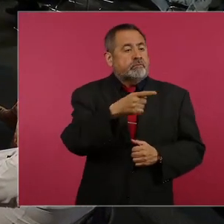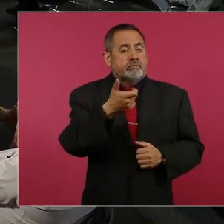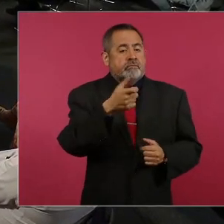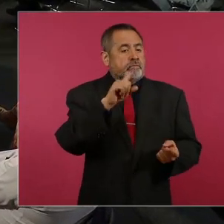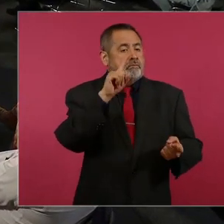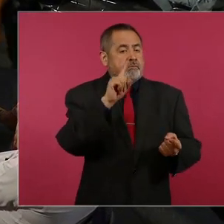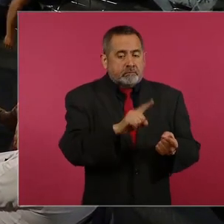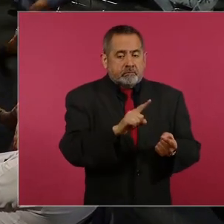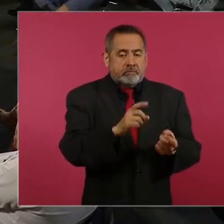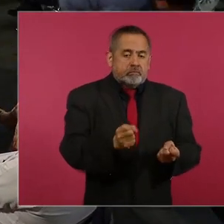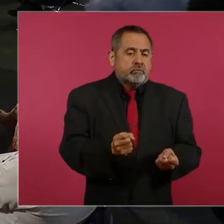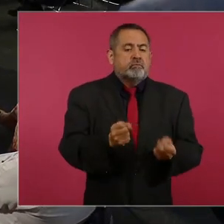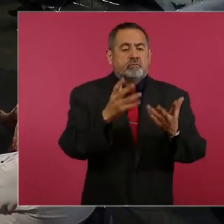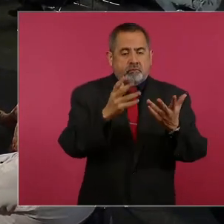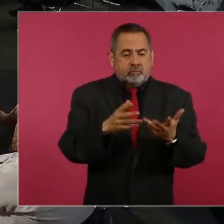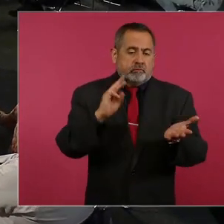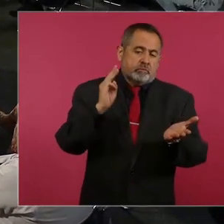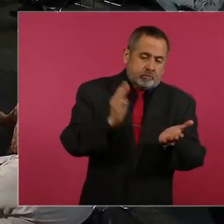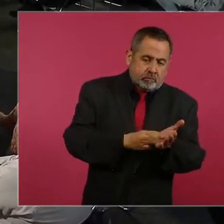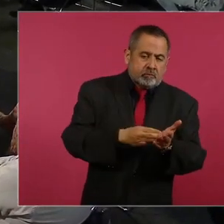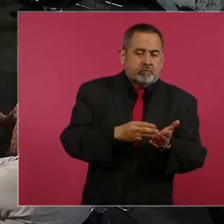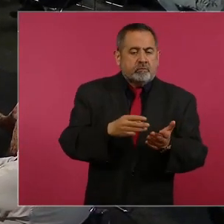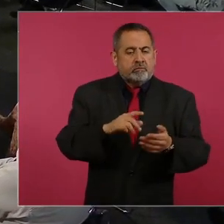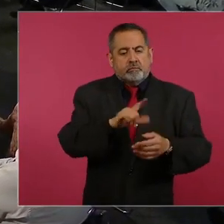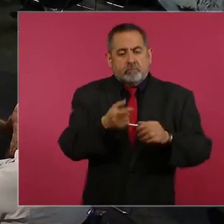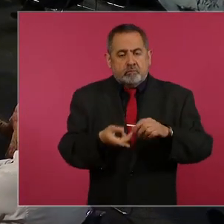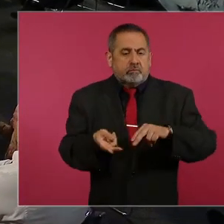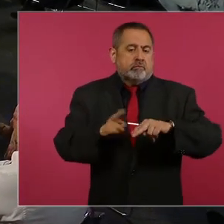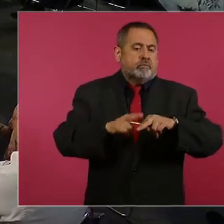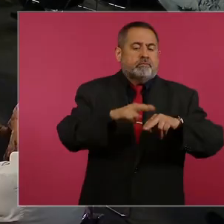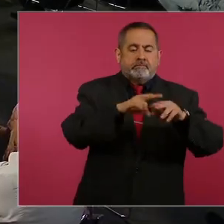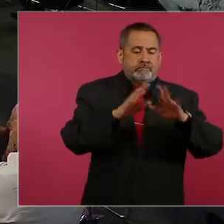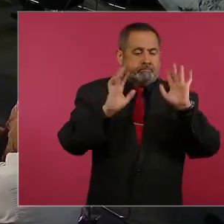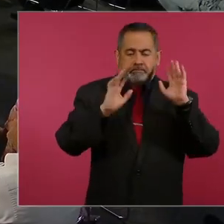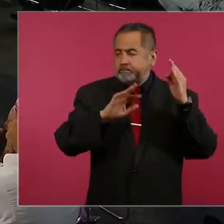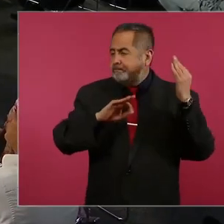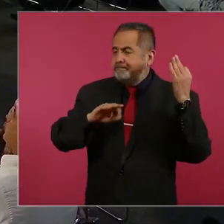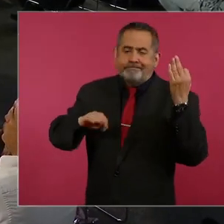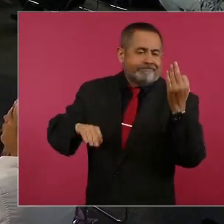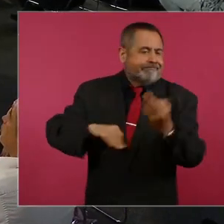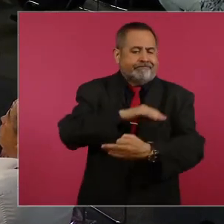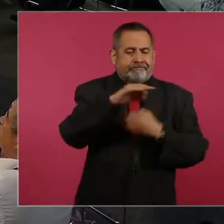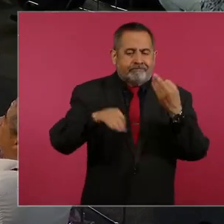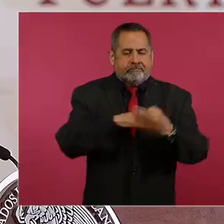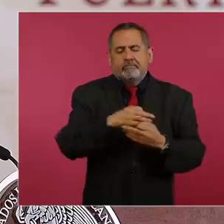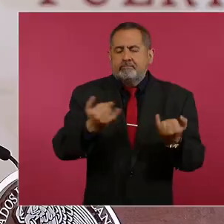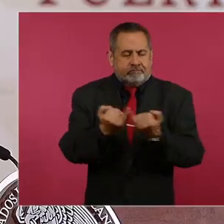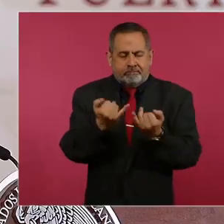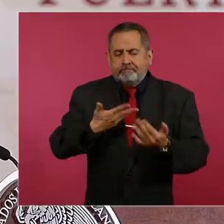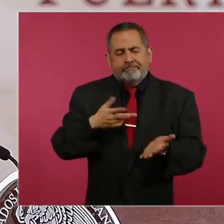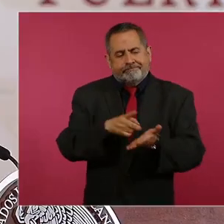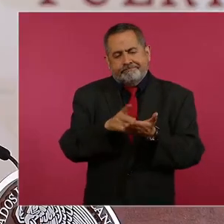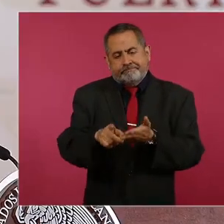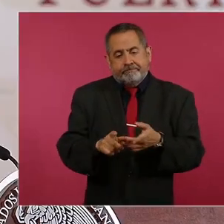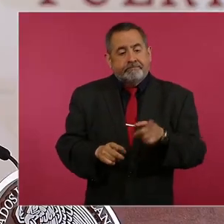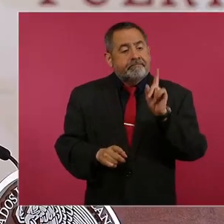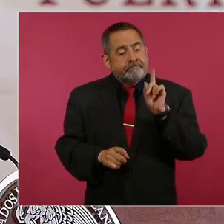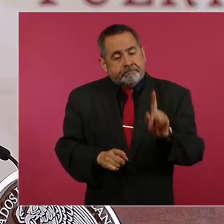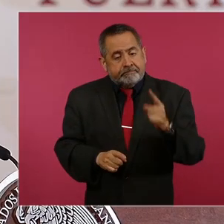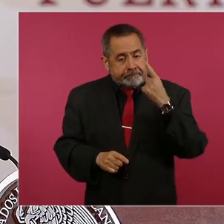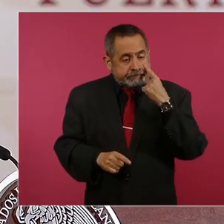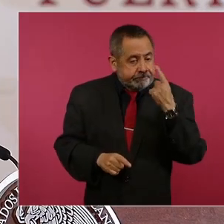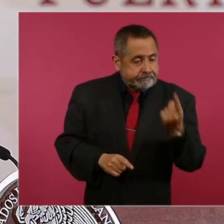de las multas y los recargos, eso aplica para todos los contribuyentes, es su derecho, siempre y cuando sean